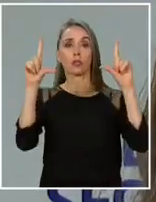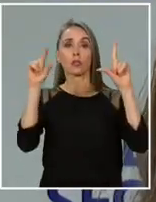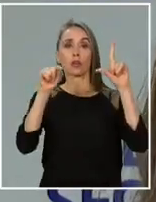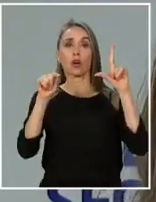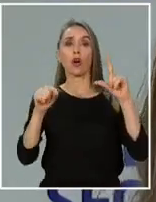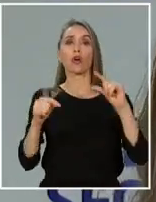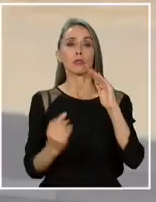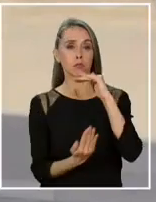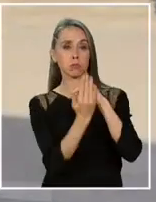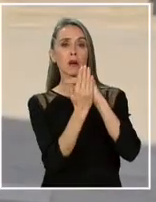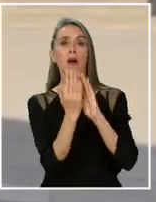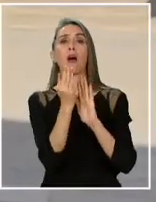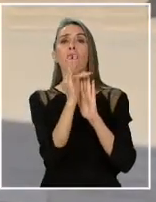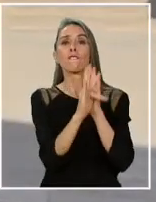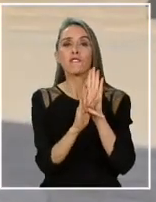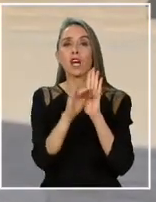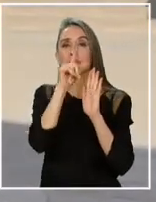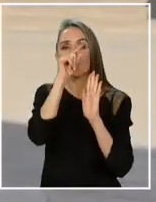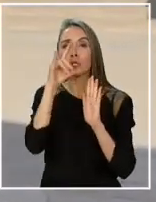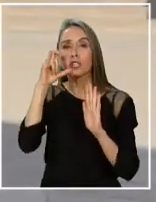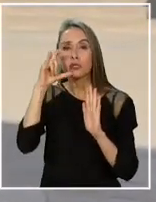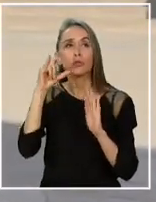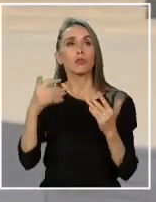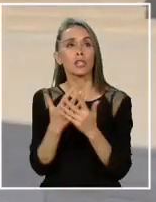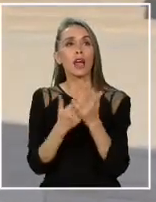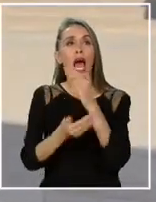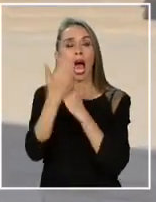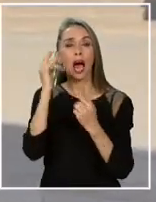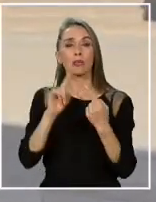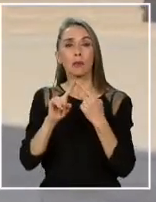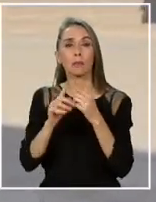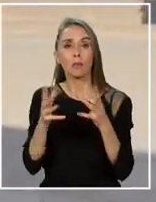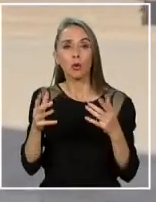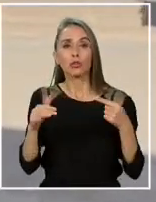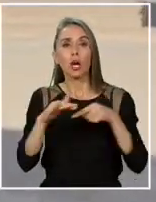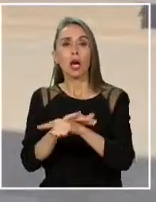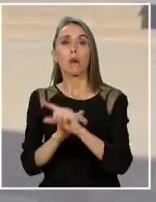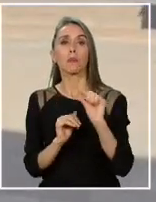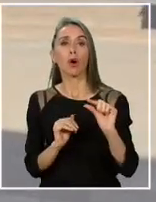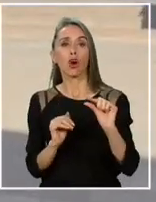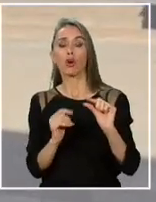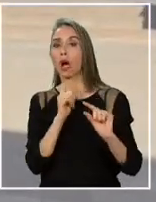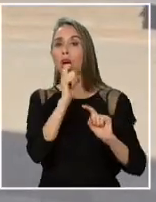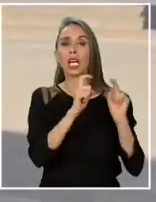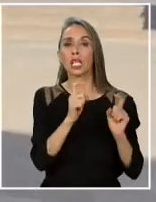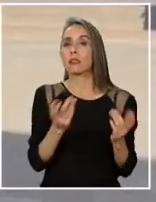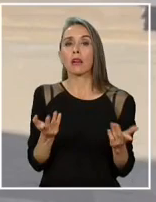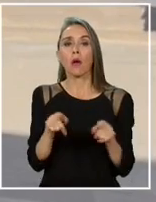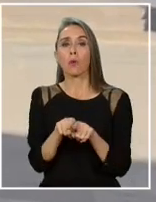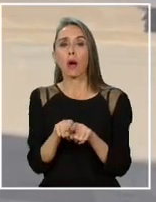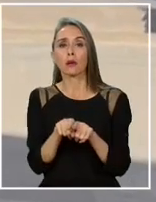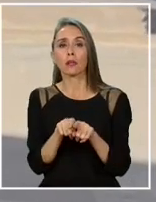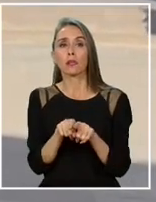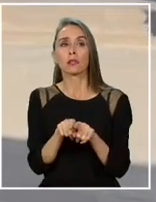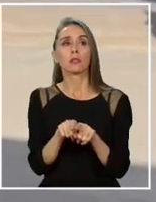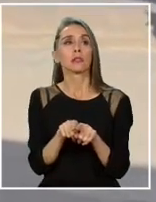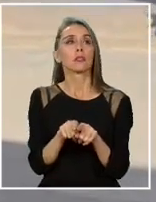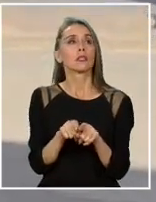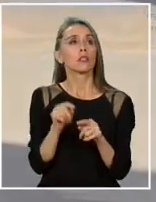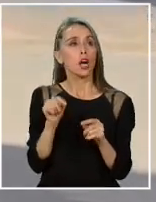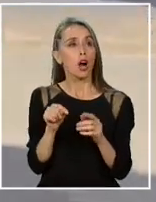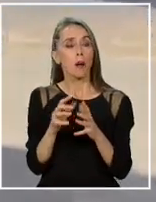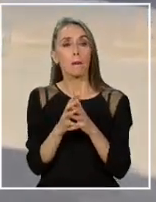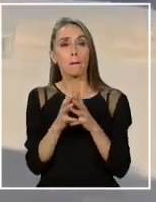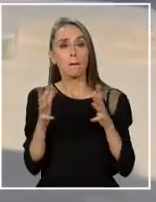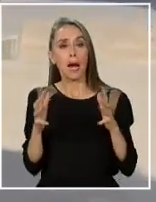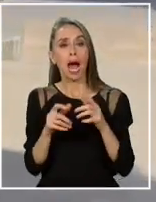través de redes sociales. Antes era porque se involucraba mucho, ahora es porque se involucra poco. Creo que has